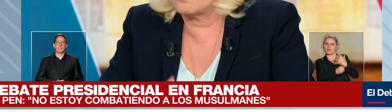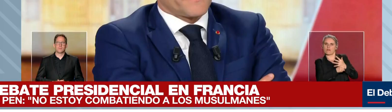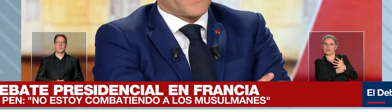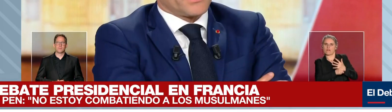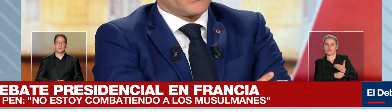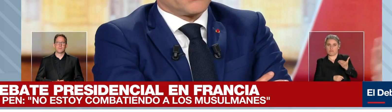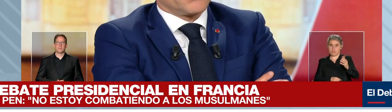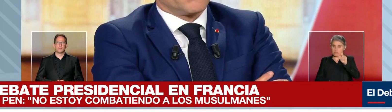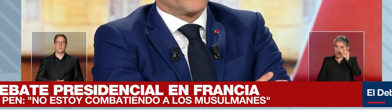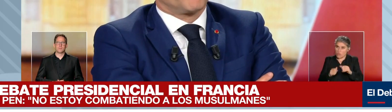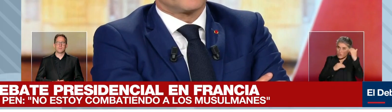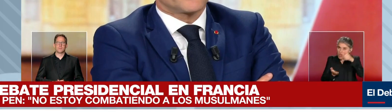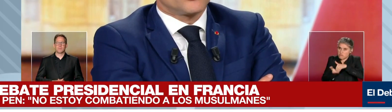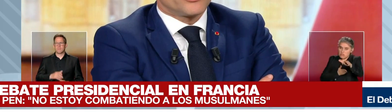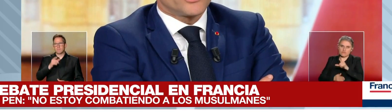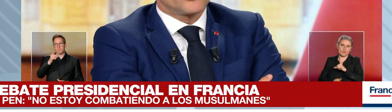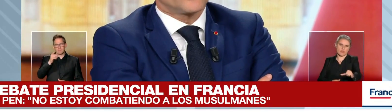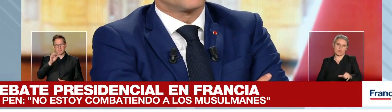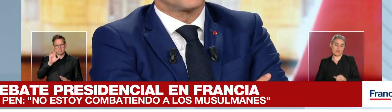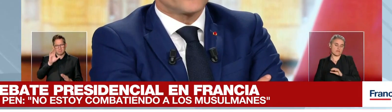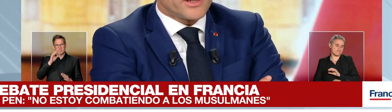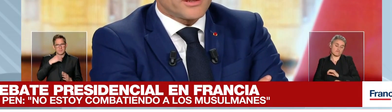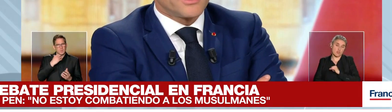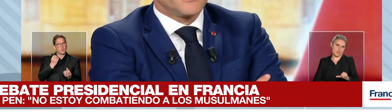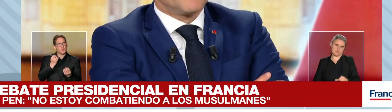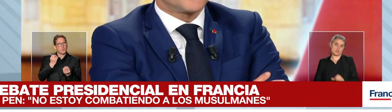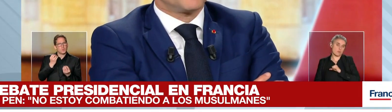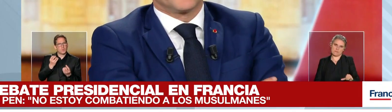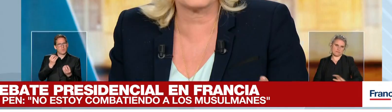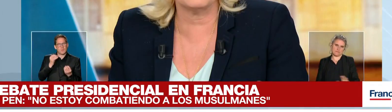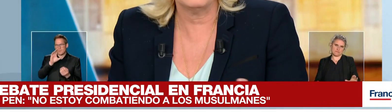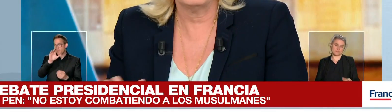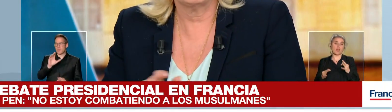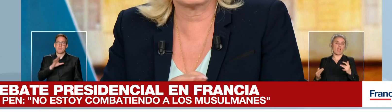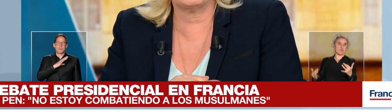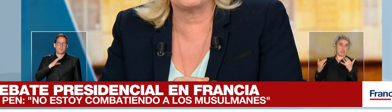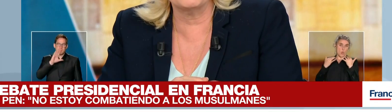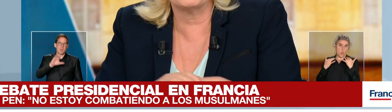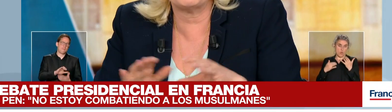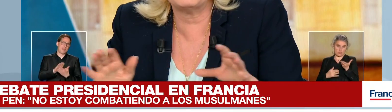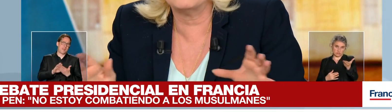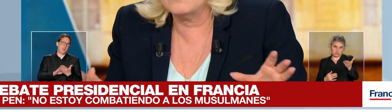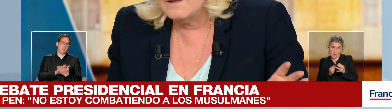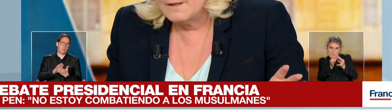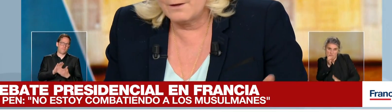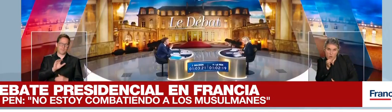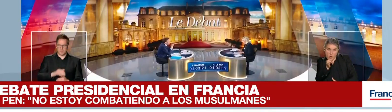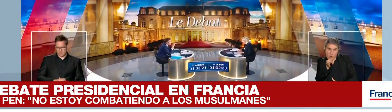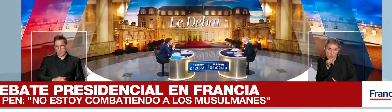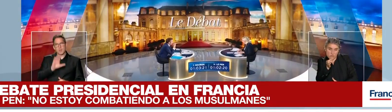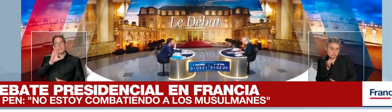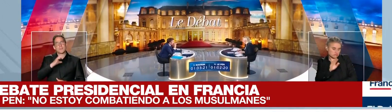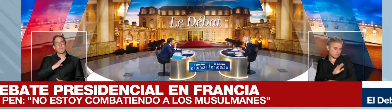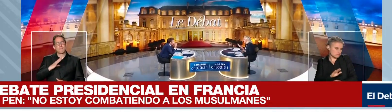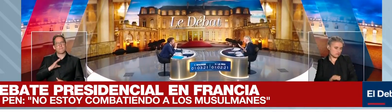una constante de su quinquenio. Usted no ha expulsado a nadie. Pero hablamos muchas veces de asociaciones francesas, señora Le Pen. En materia de inmigración, usted tiene el peor